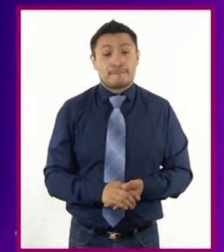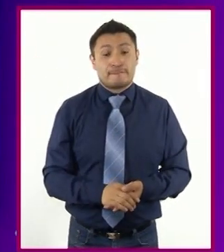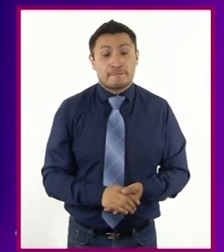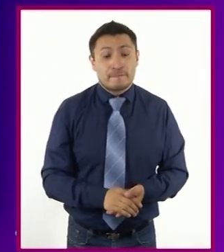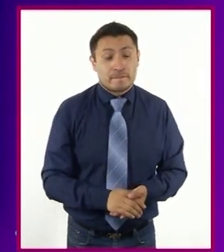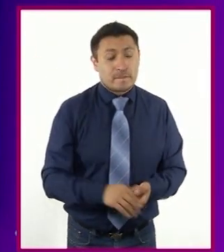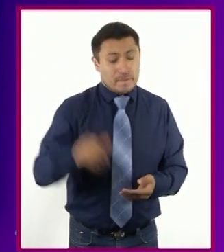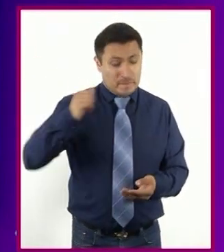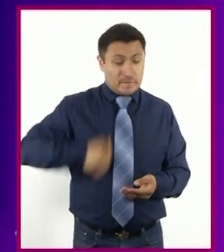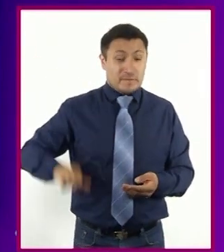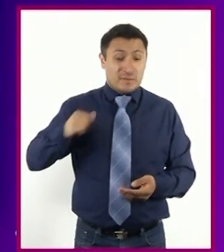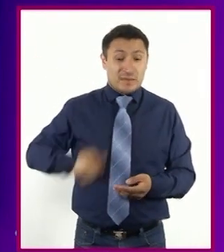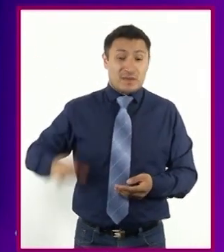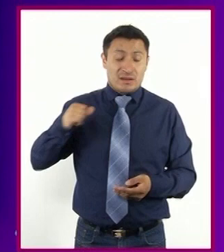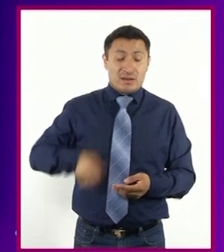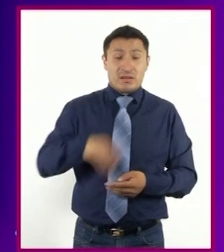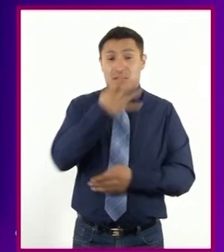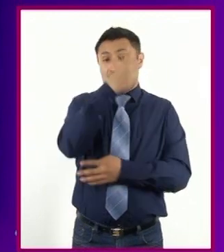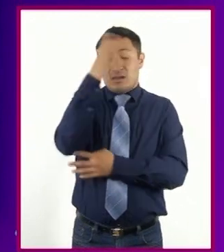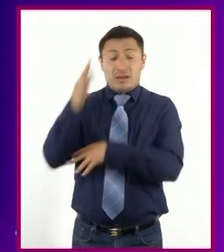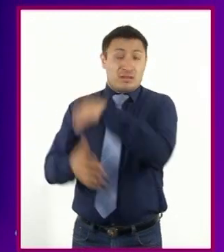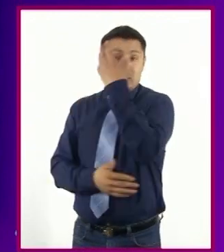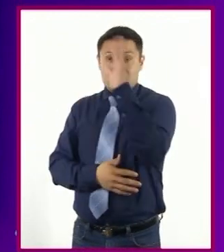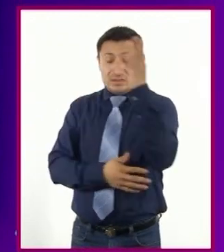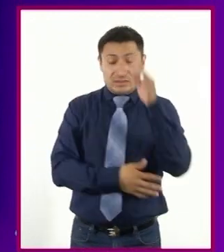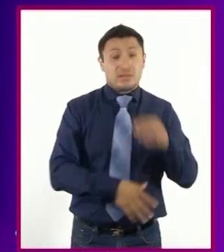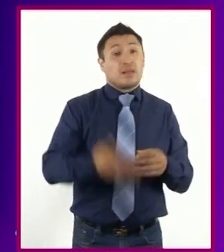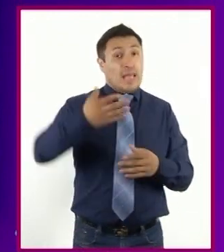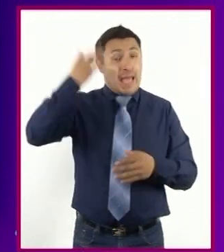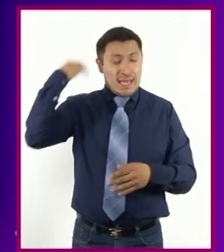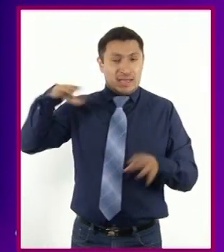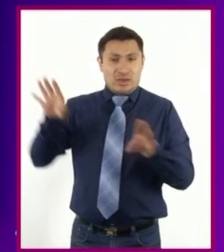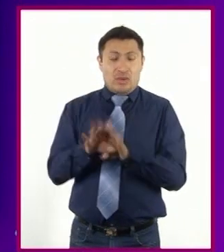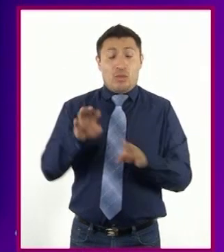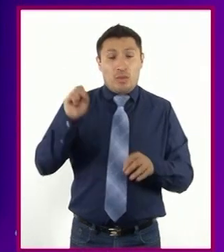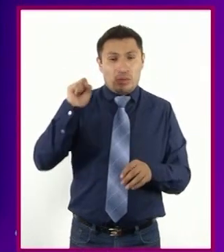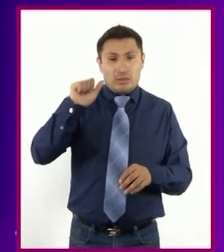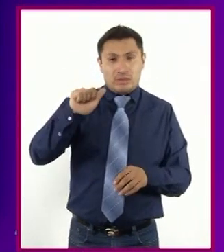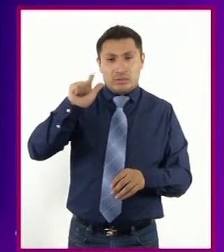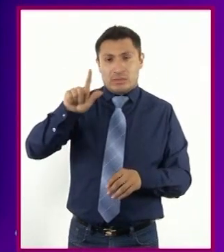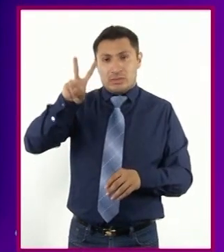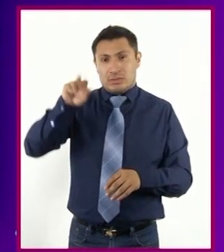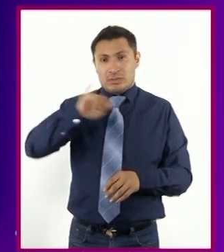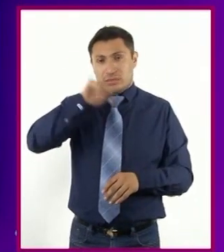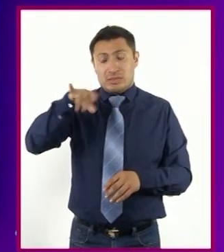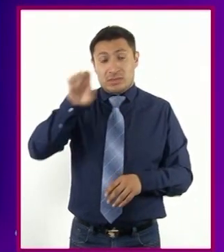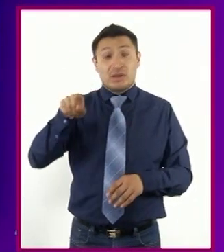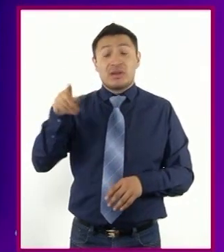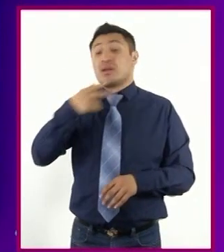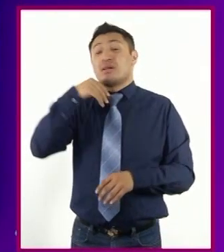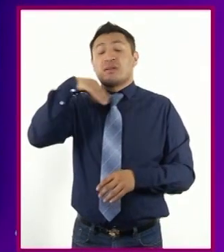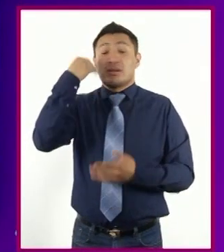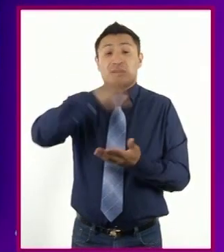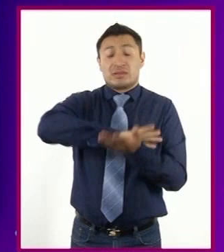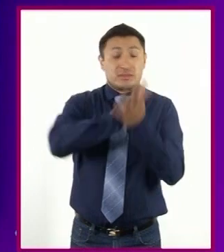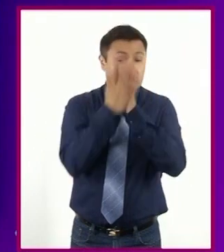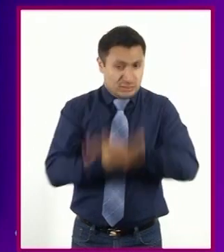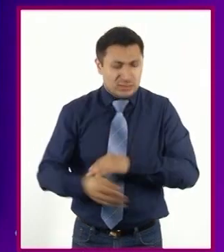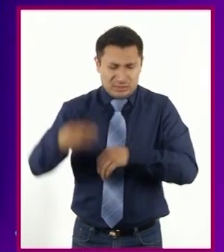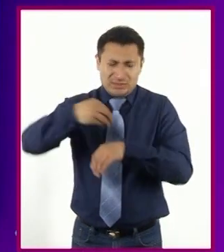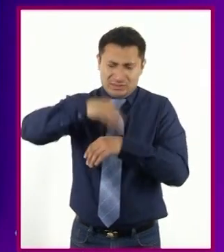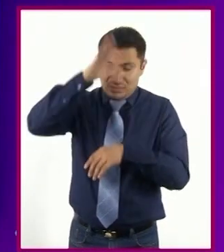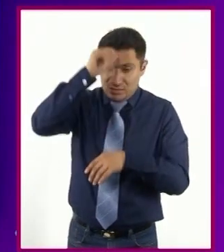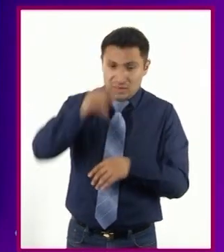En aquellos años, el bosque, que entonces era un bosque salvaje, y él lo quería transformar, de acuerdo, digamos,